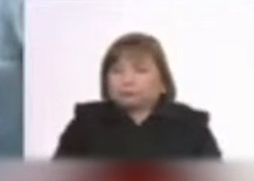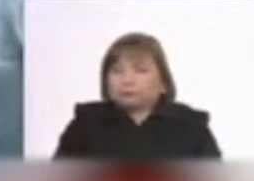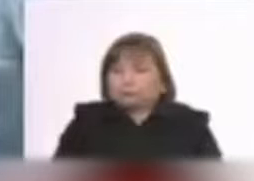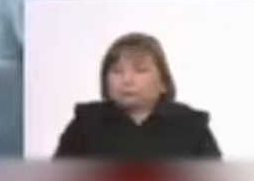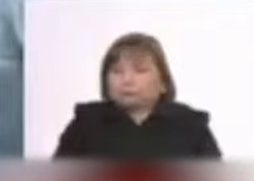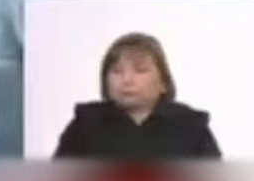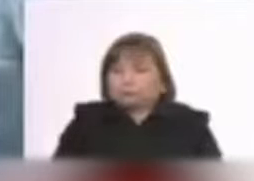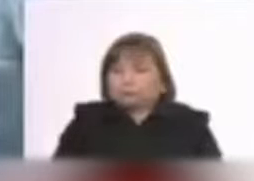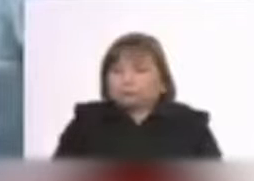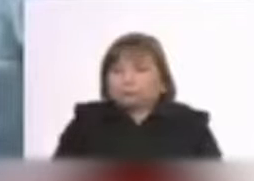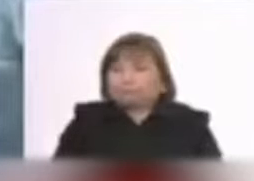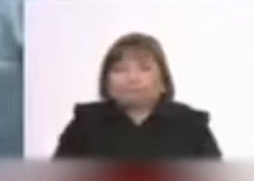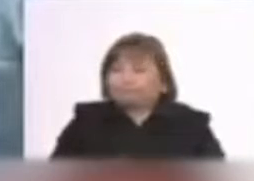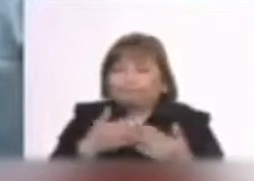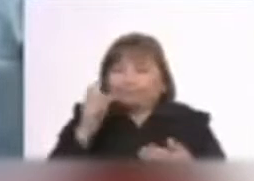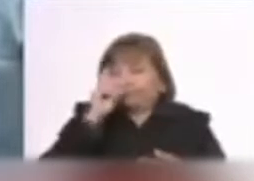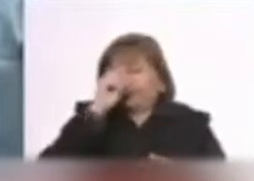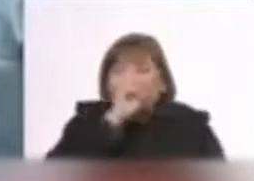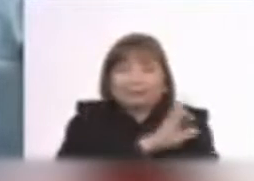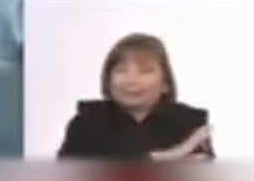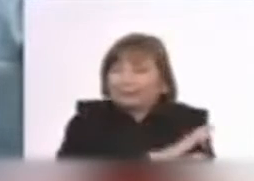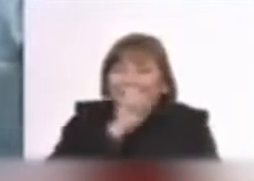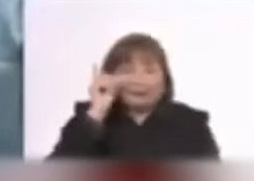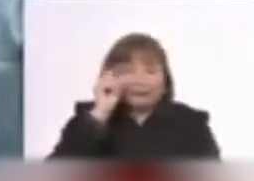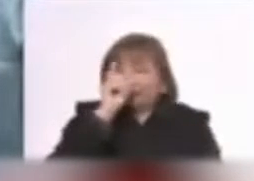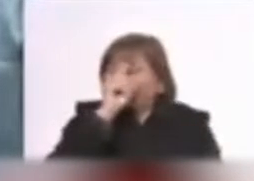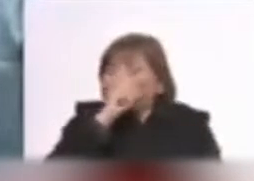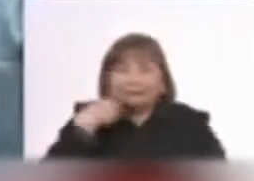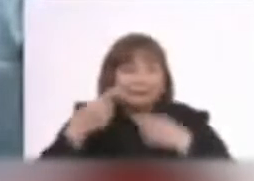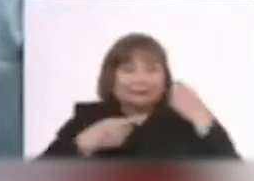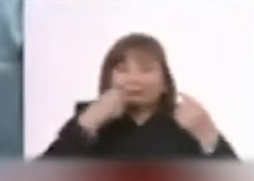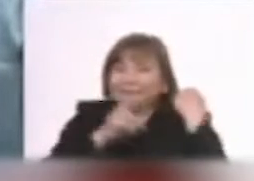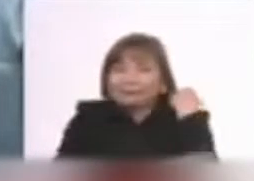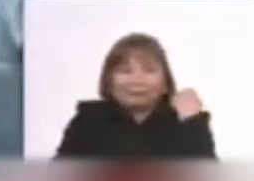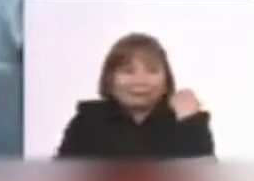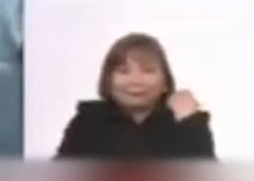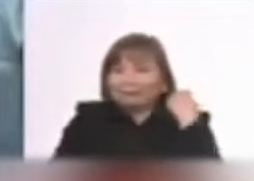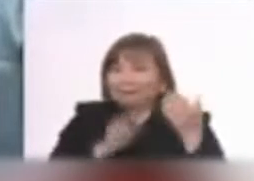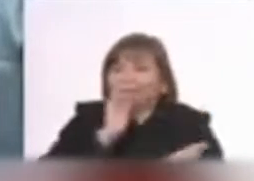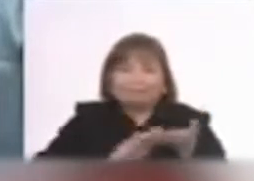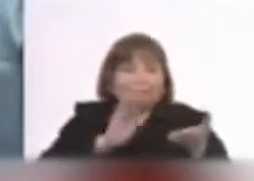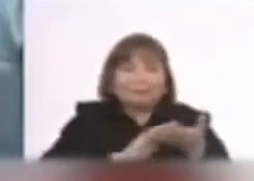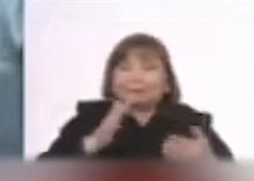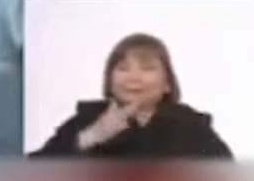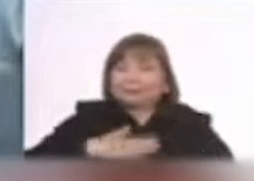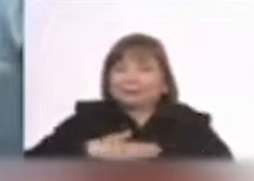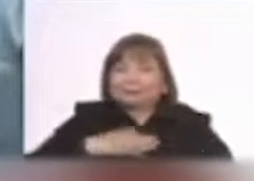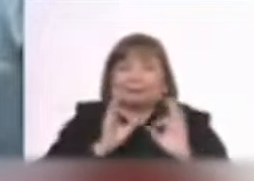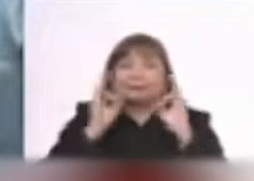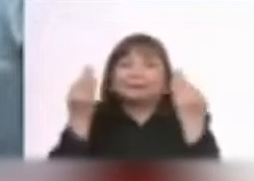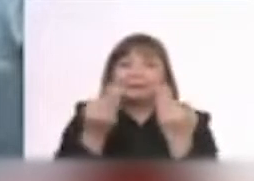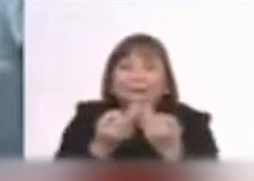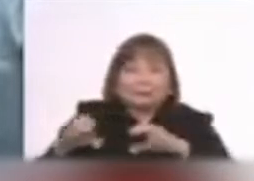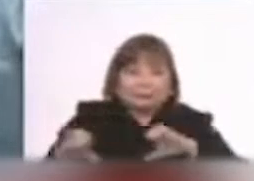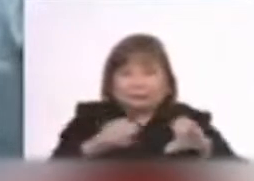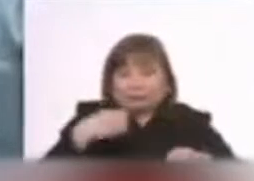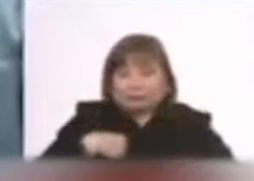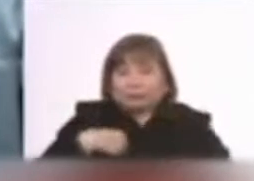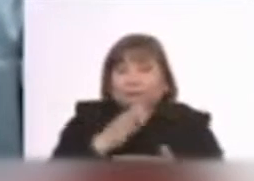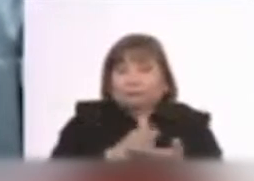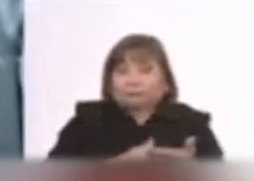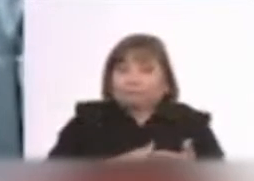Es fácil contar a veces la verdad ante un fiscal, pero es muy difícil contarlo a nivel nacional. Y pido perdón también a mi familia por los hechos a los que he sido